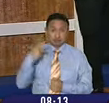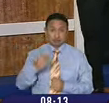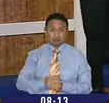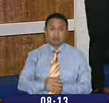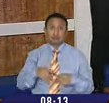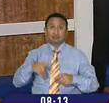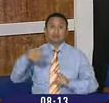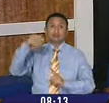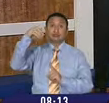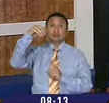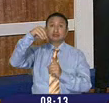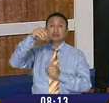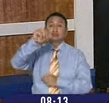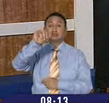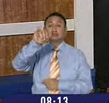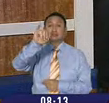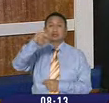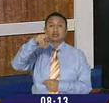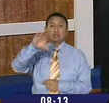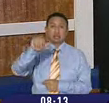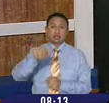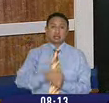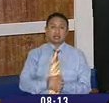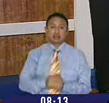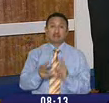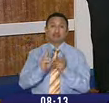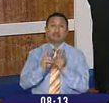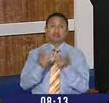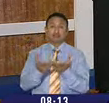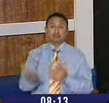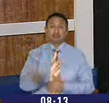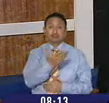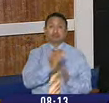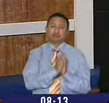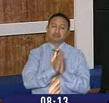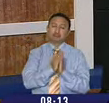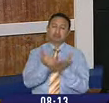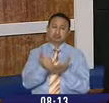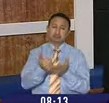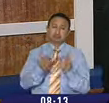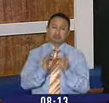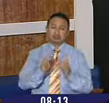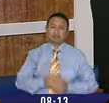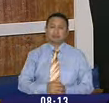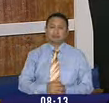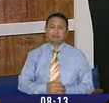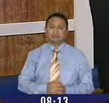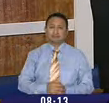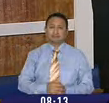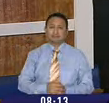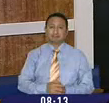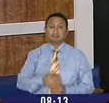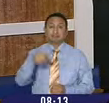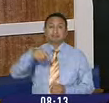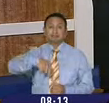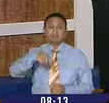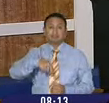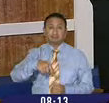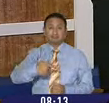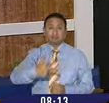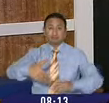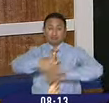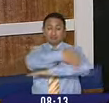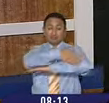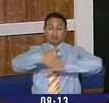Priscila. Está en el sector de San Isidro del Inca. Los vecinos solicitan arreglo en calles, hablando de... Así es, que por su estado, pues,